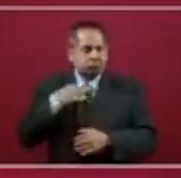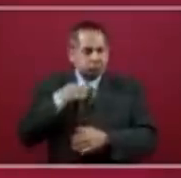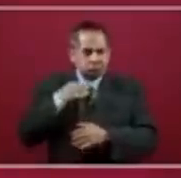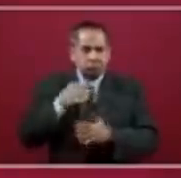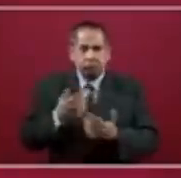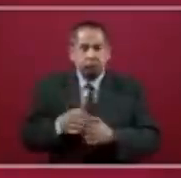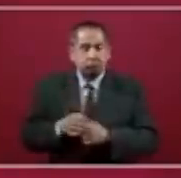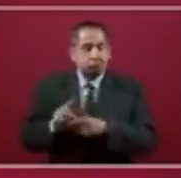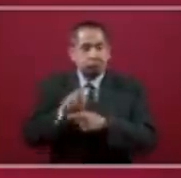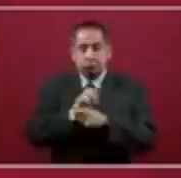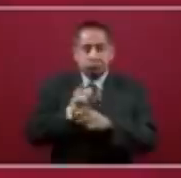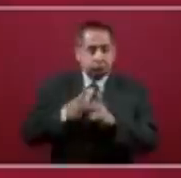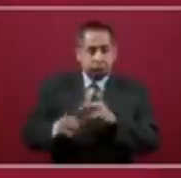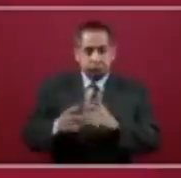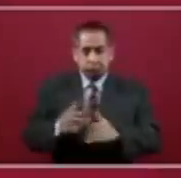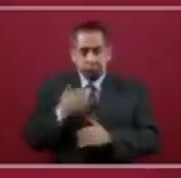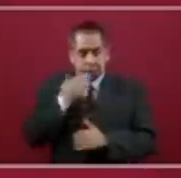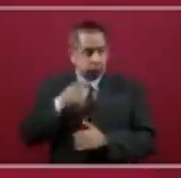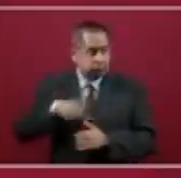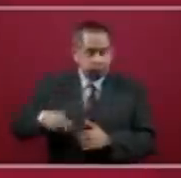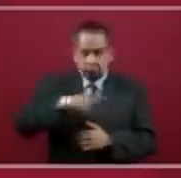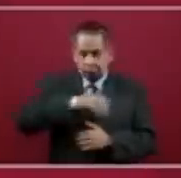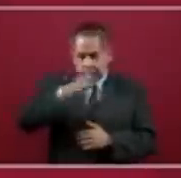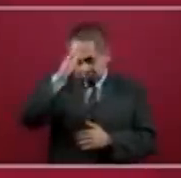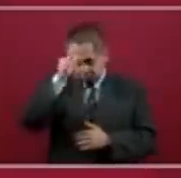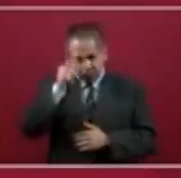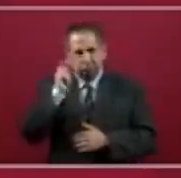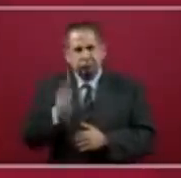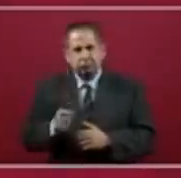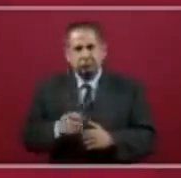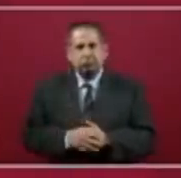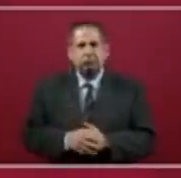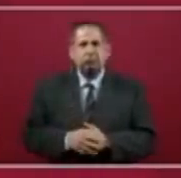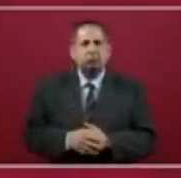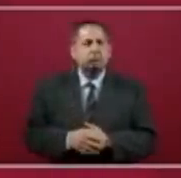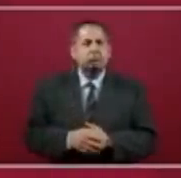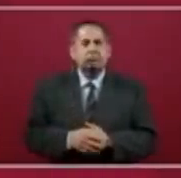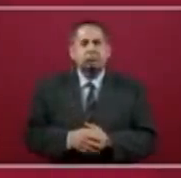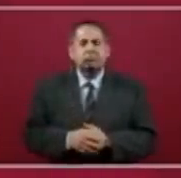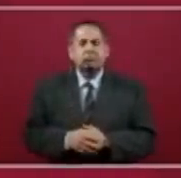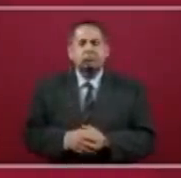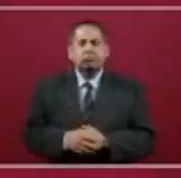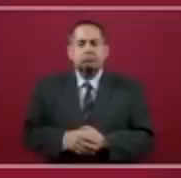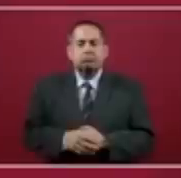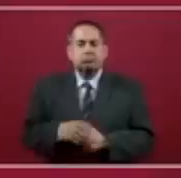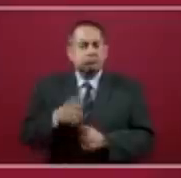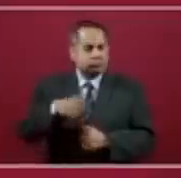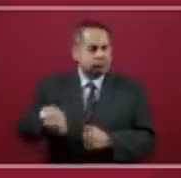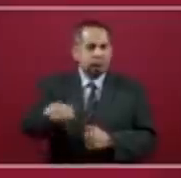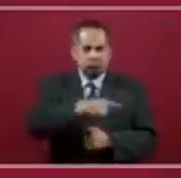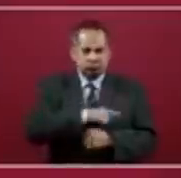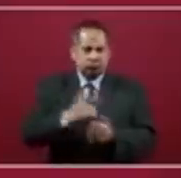desde el principio se acordó de que me iban a apoyar,